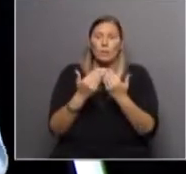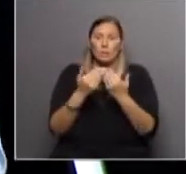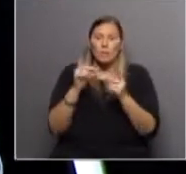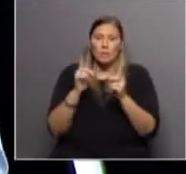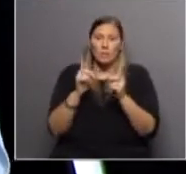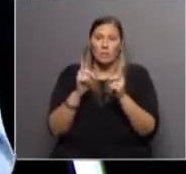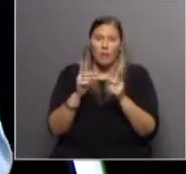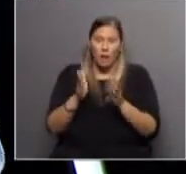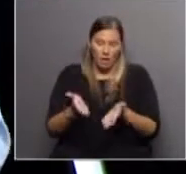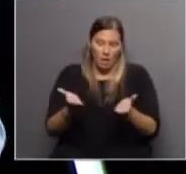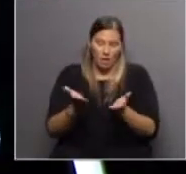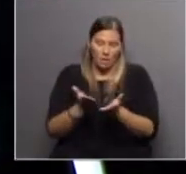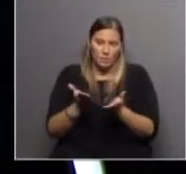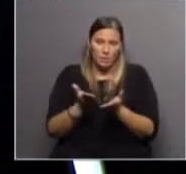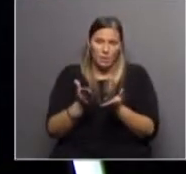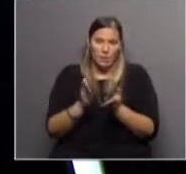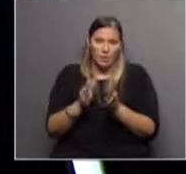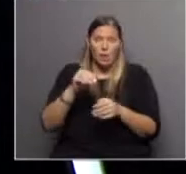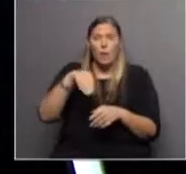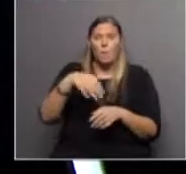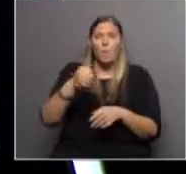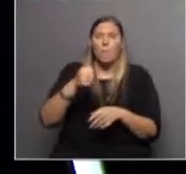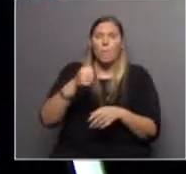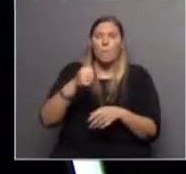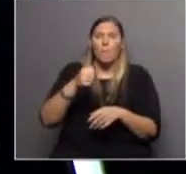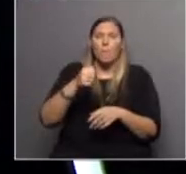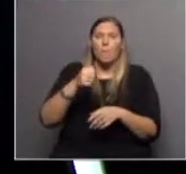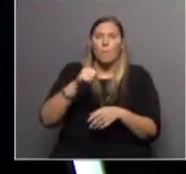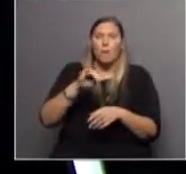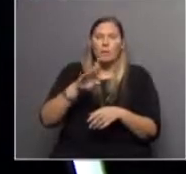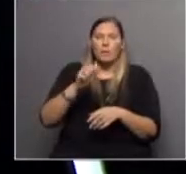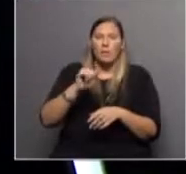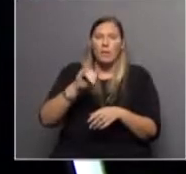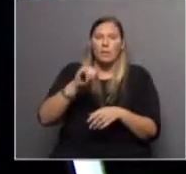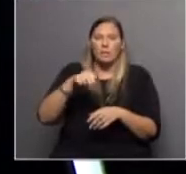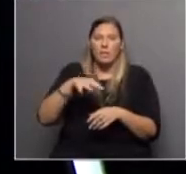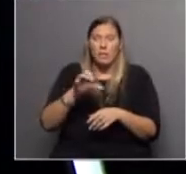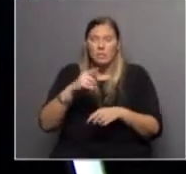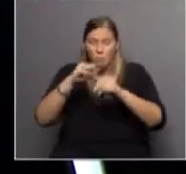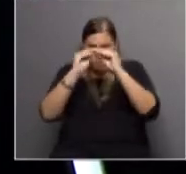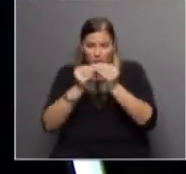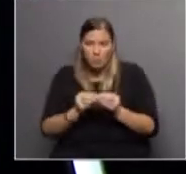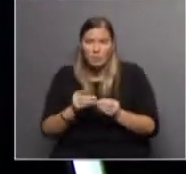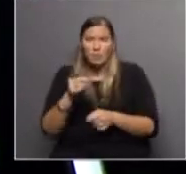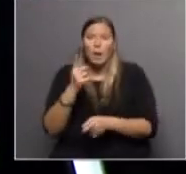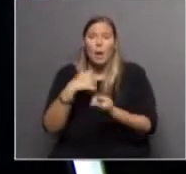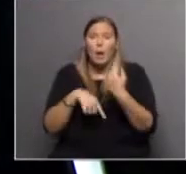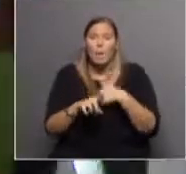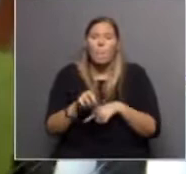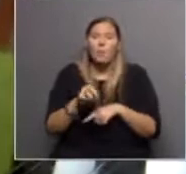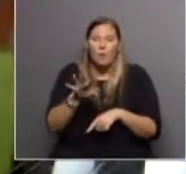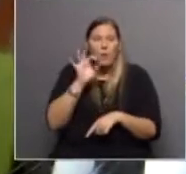sumar a Sobreciencia a Mayne Farielo, a María Inés Farielo, quien es matemática de profesión, pero que eligió